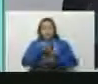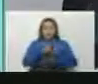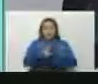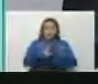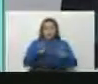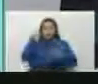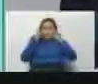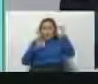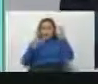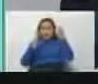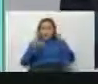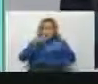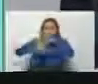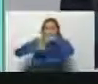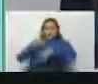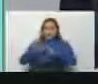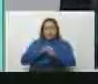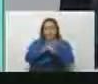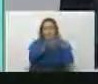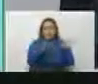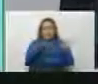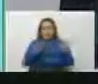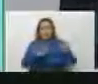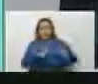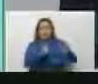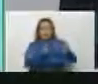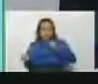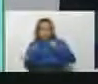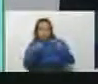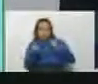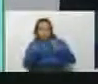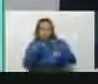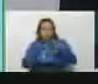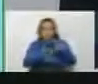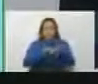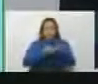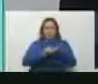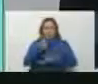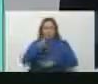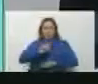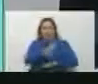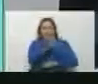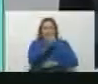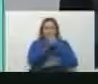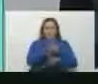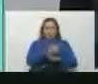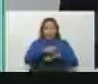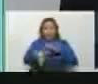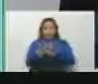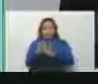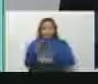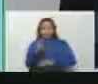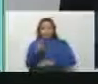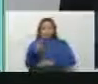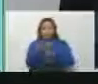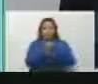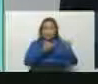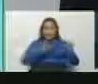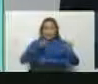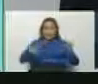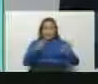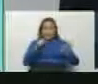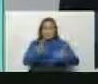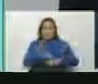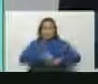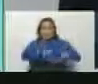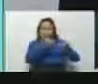distinción, y eso ha sido también objeto de discusión. A veces se habla de una primera y segunda independencia, pero a veces también decimos que